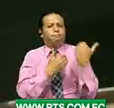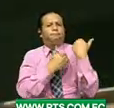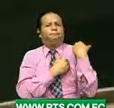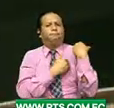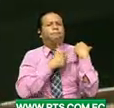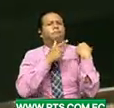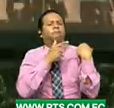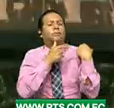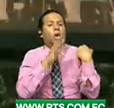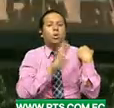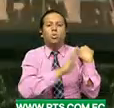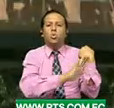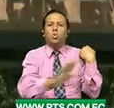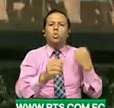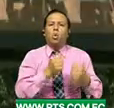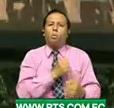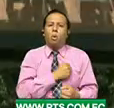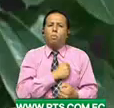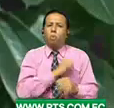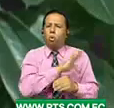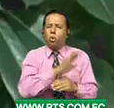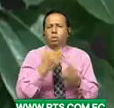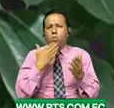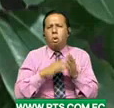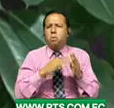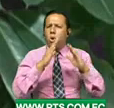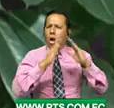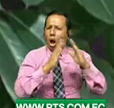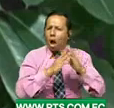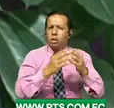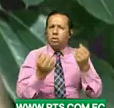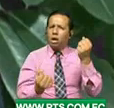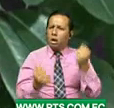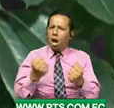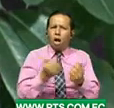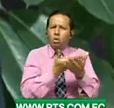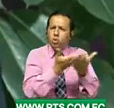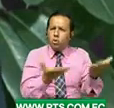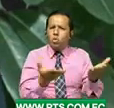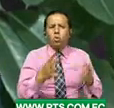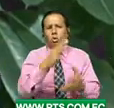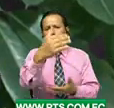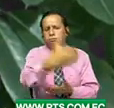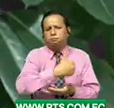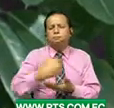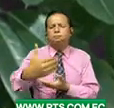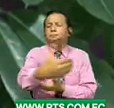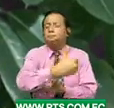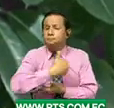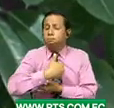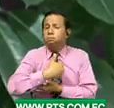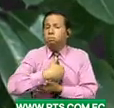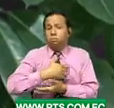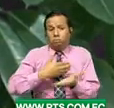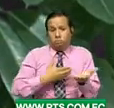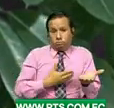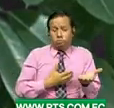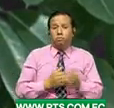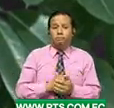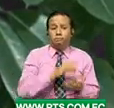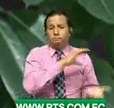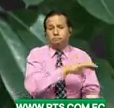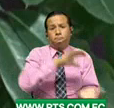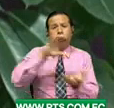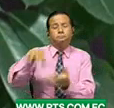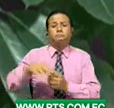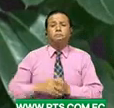del patrimonio de Rivera como un pasivo. ¿Cuál es la afectación principal o el efecto principal? Es que pasa a sus